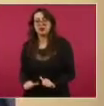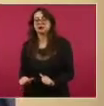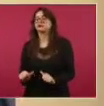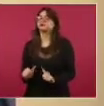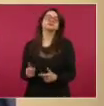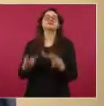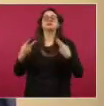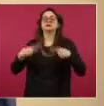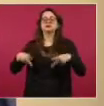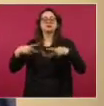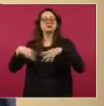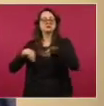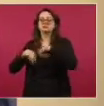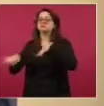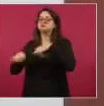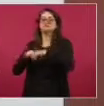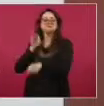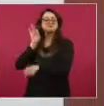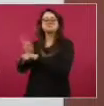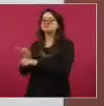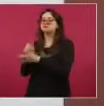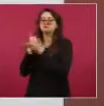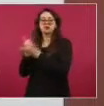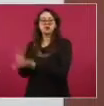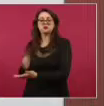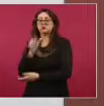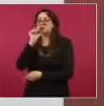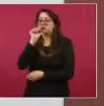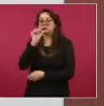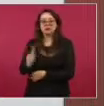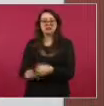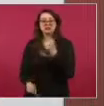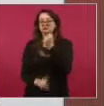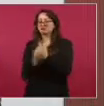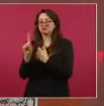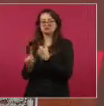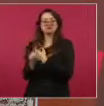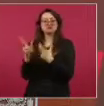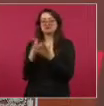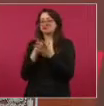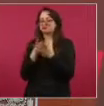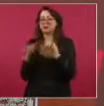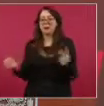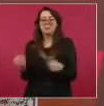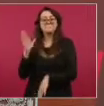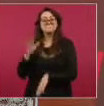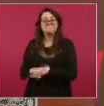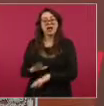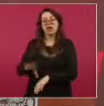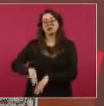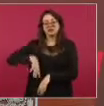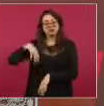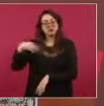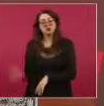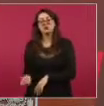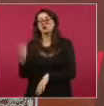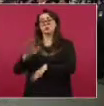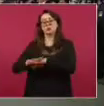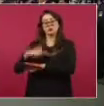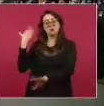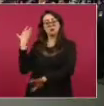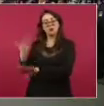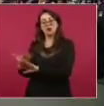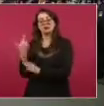desventajosa para los obreros, que en vez de solucionar el problema lo agravó. Existen